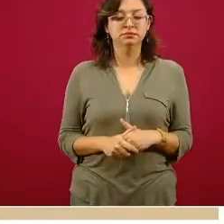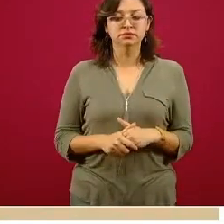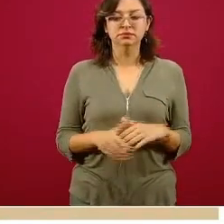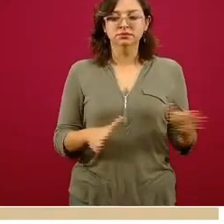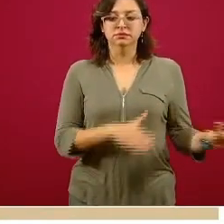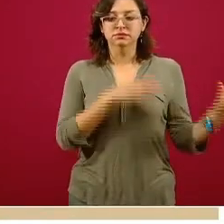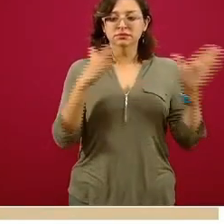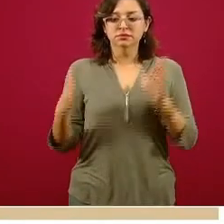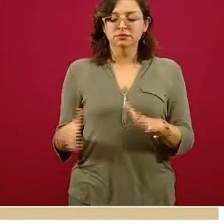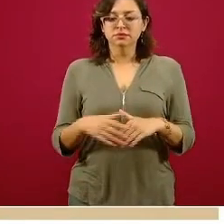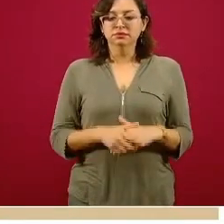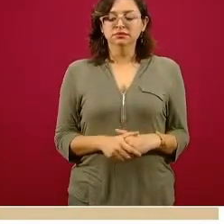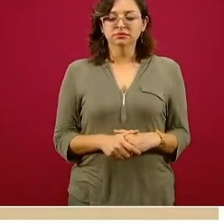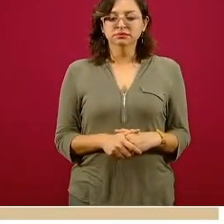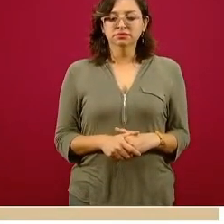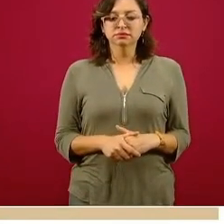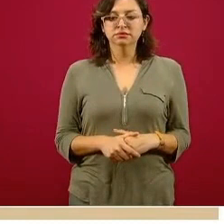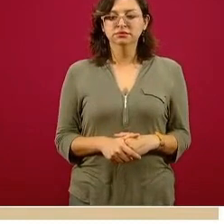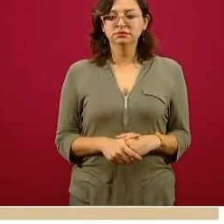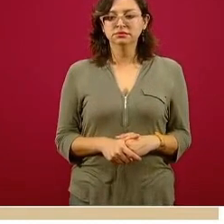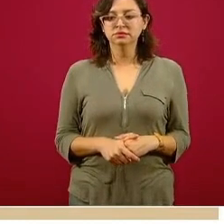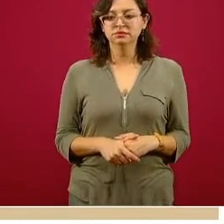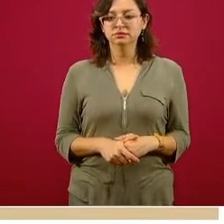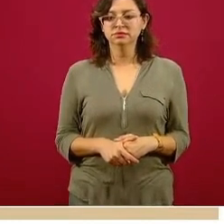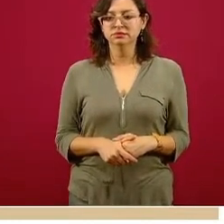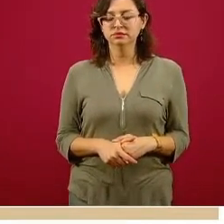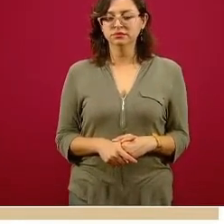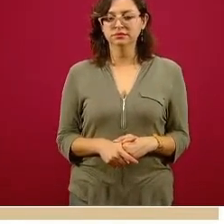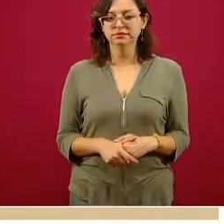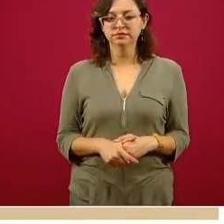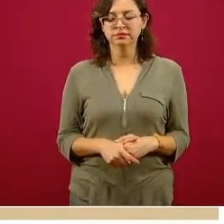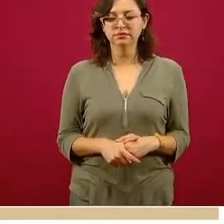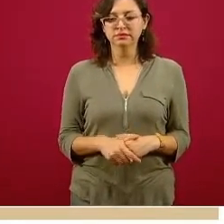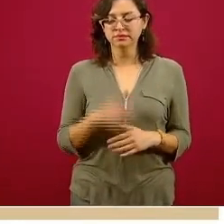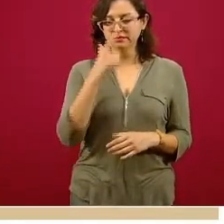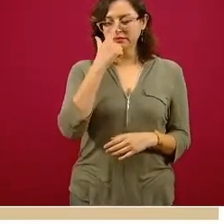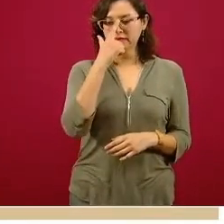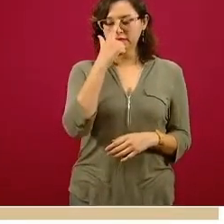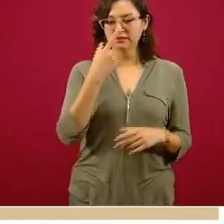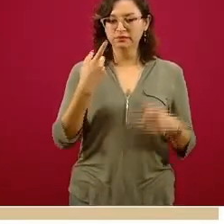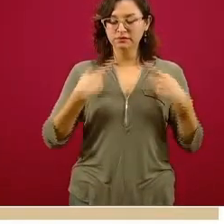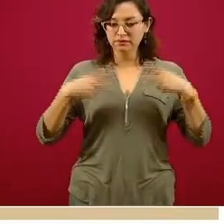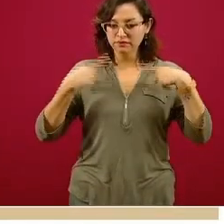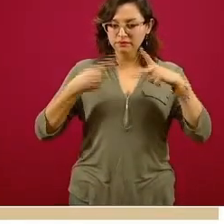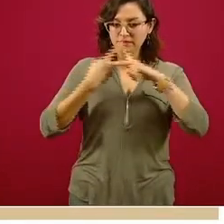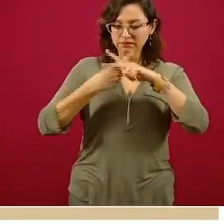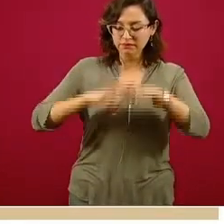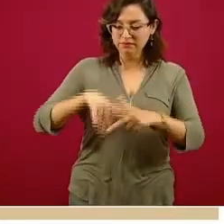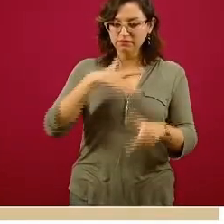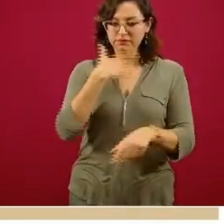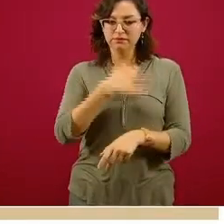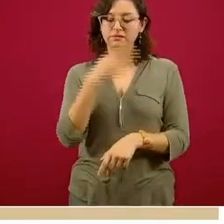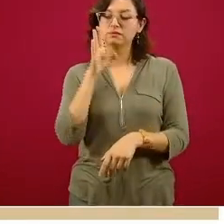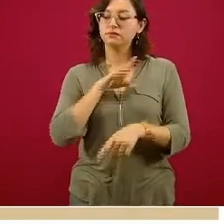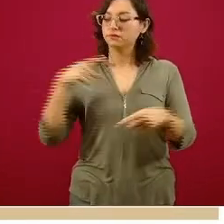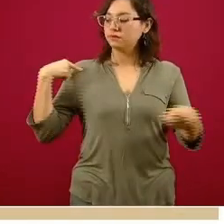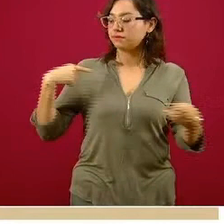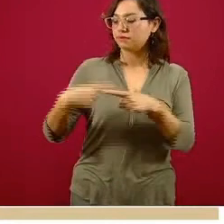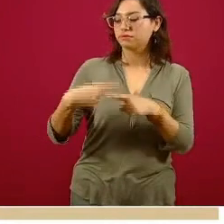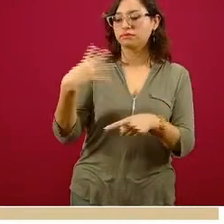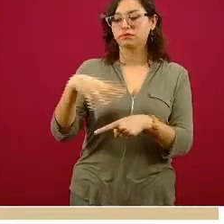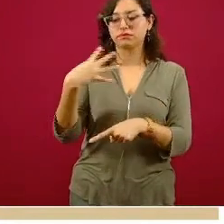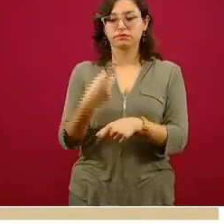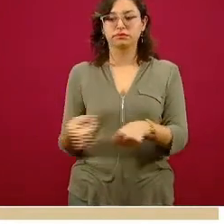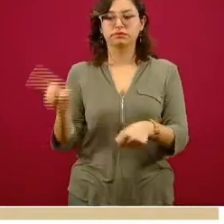diapositiva. Tenemos la distribución de los casos que iniciaron signos y síntomas en los últimos 14 días, representan